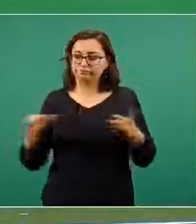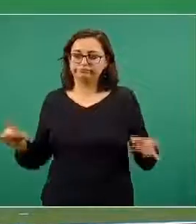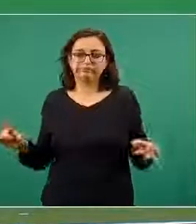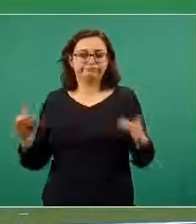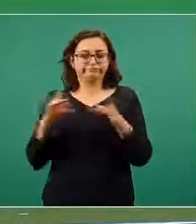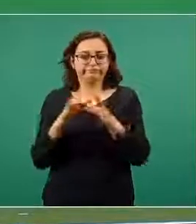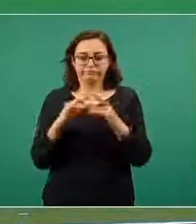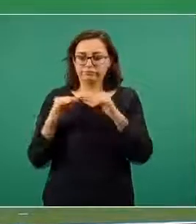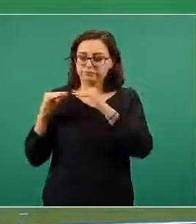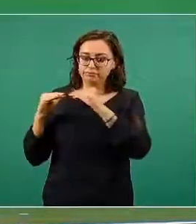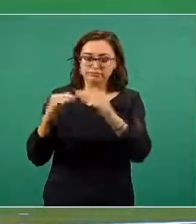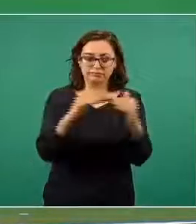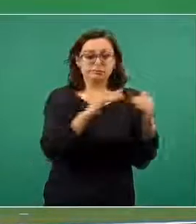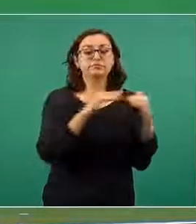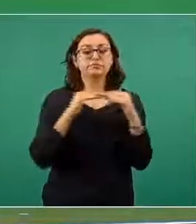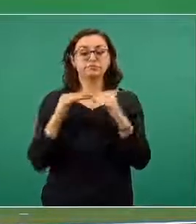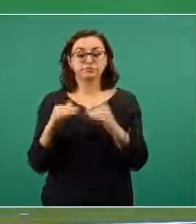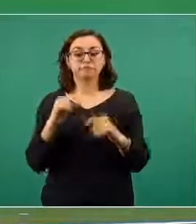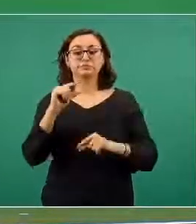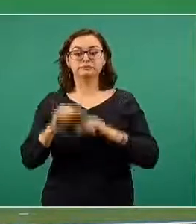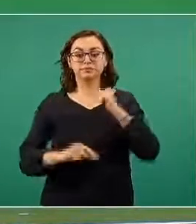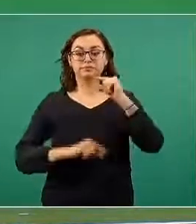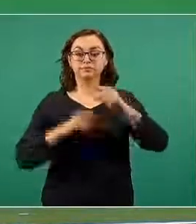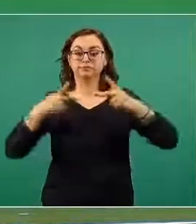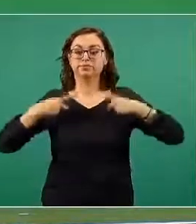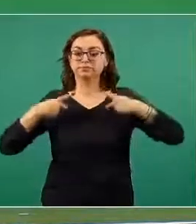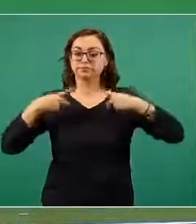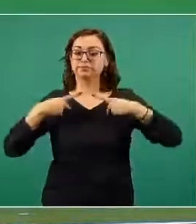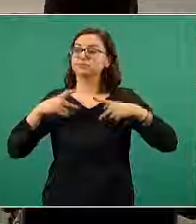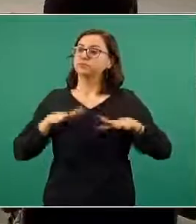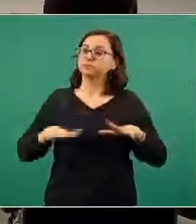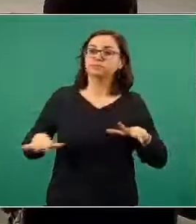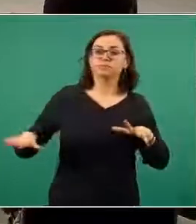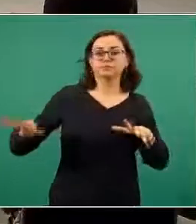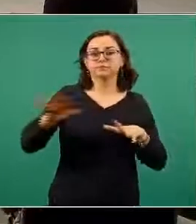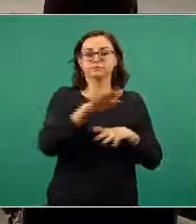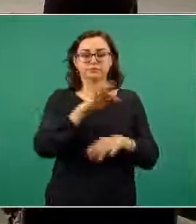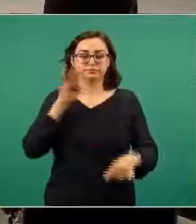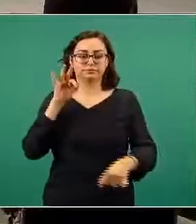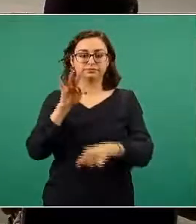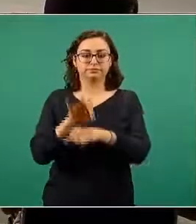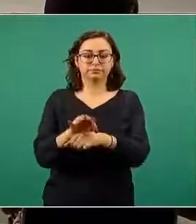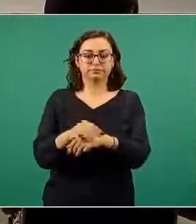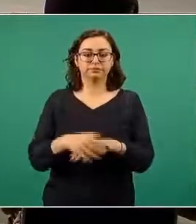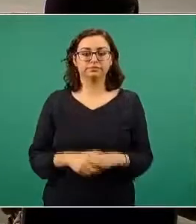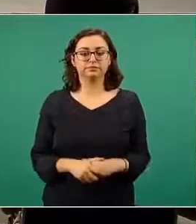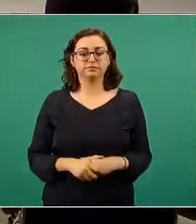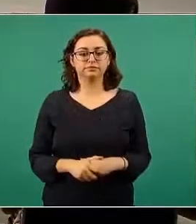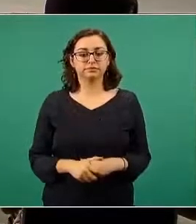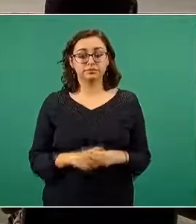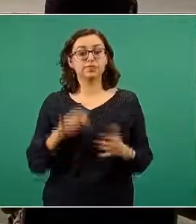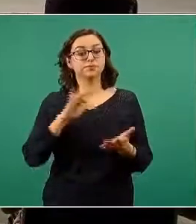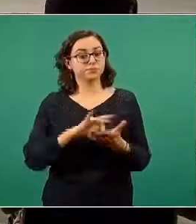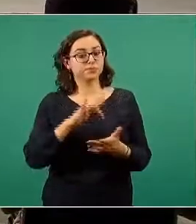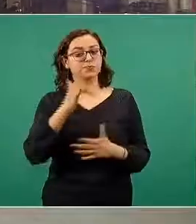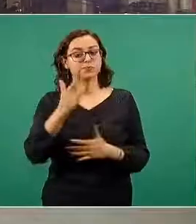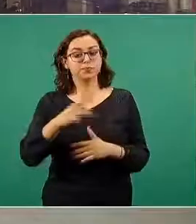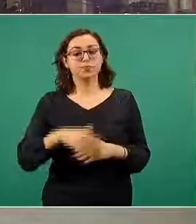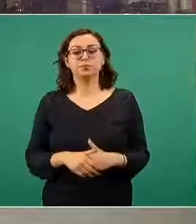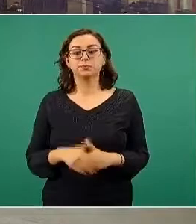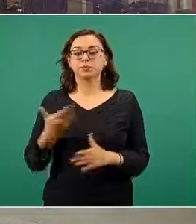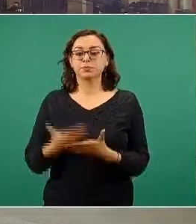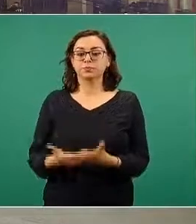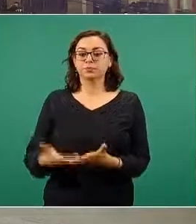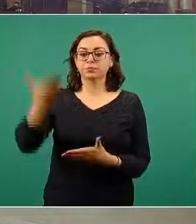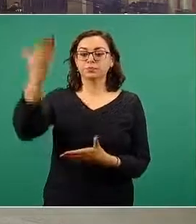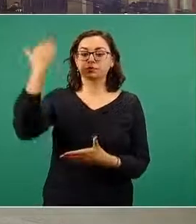poder ir llegando a toda la población de manera paulatina. Gracias. Y también en días